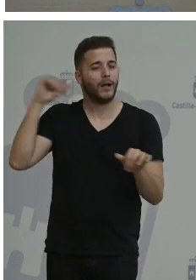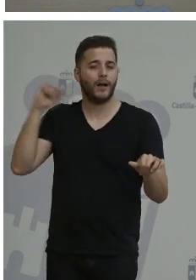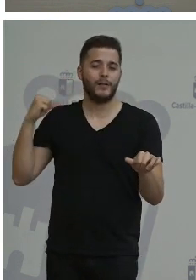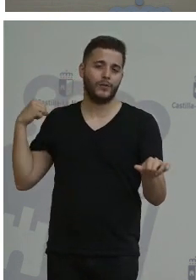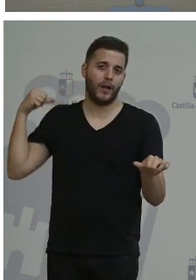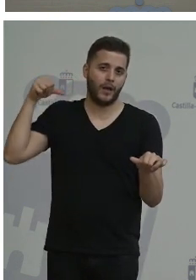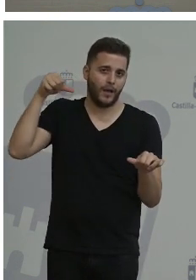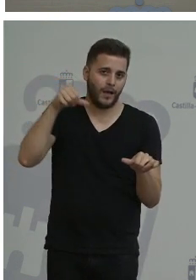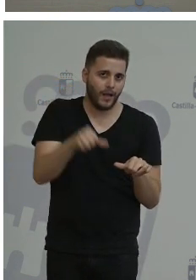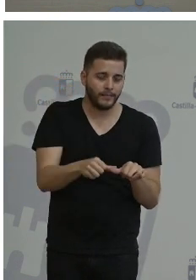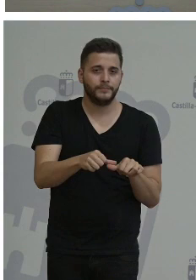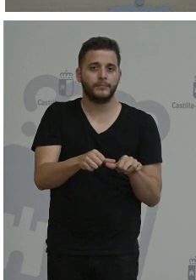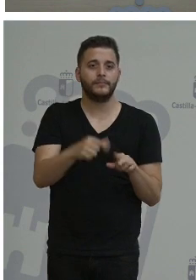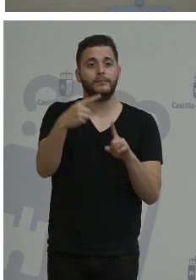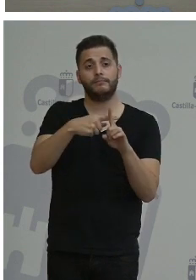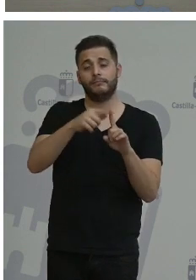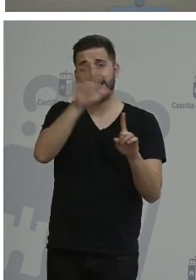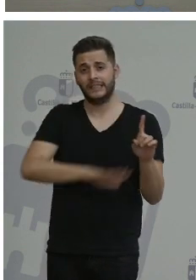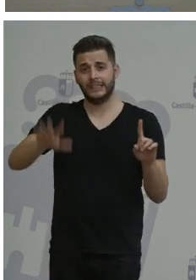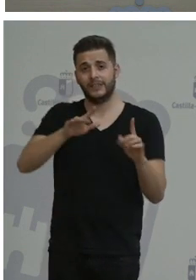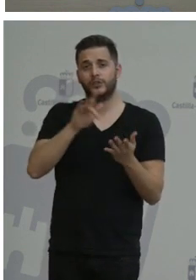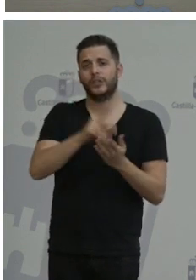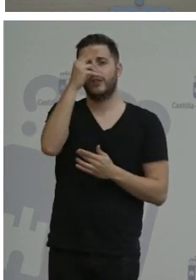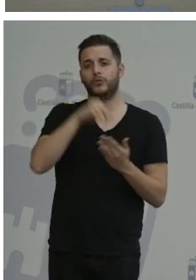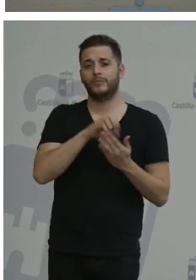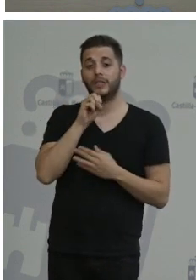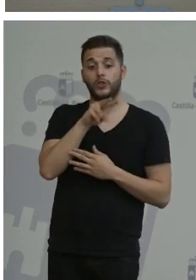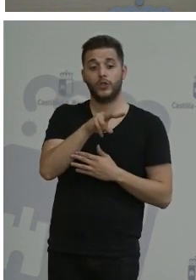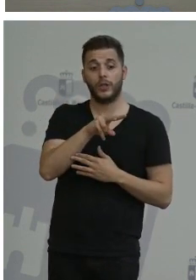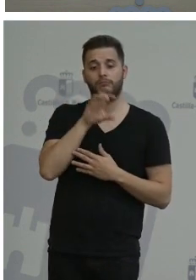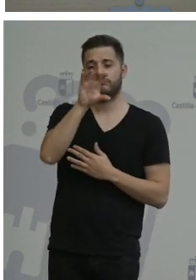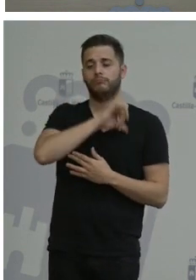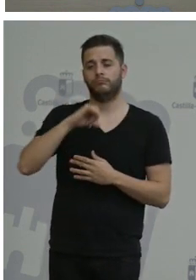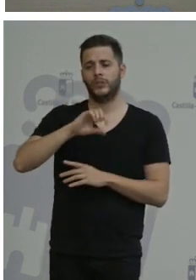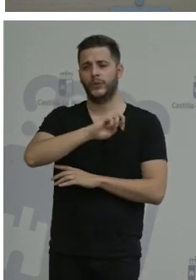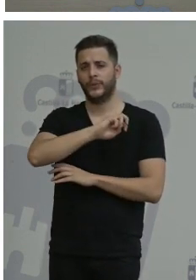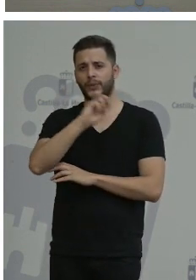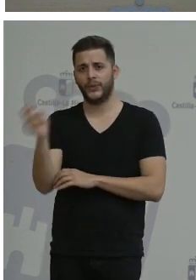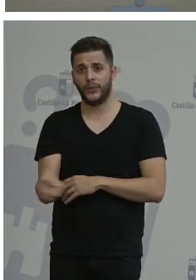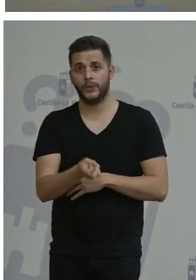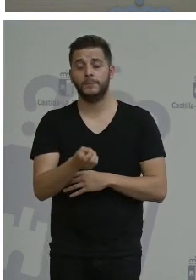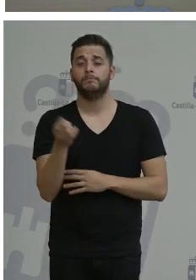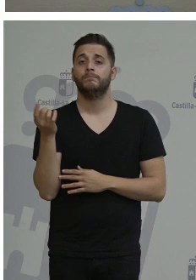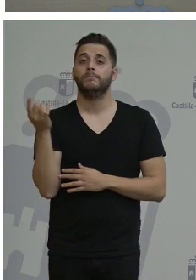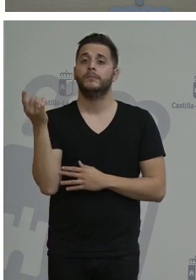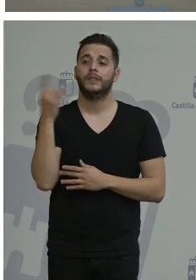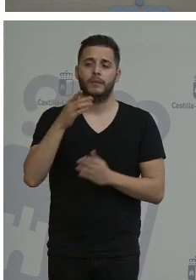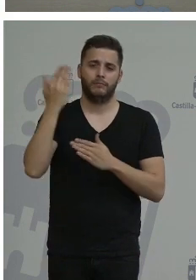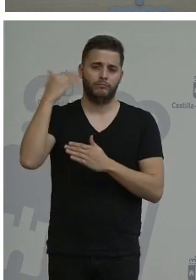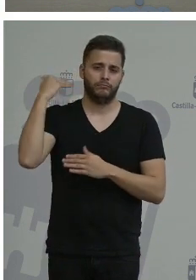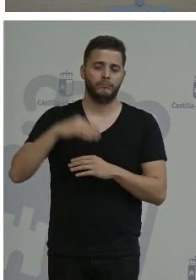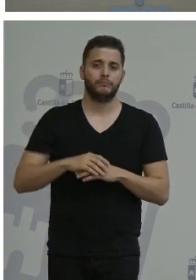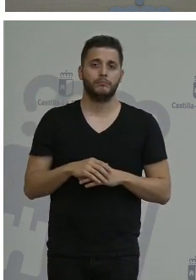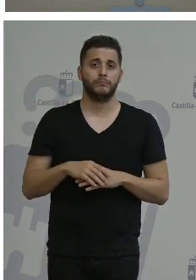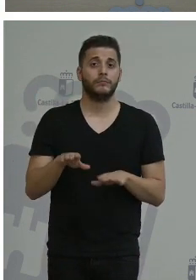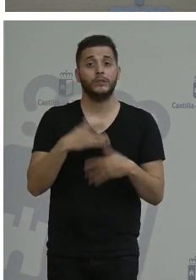bastantes años, a nivel nacional, pues de 2012 y en diferentes comunidades autónomas, pues también con mayor anterioridad. Y es